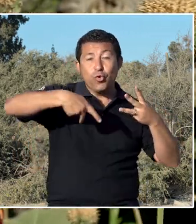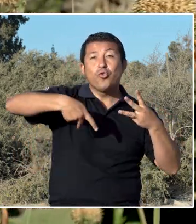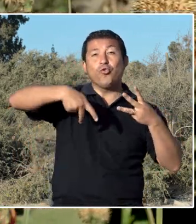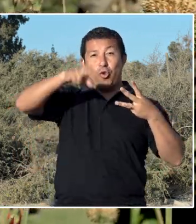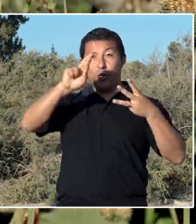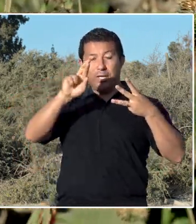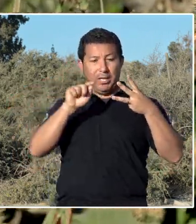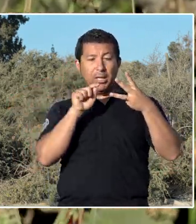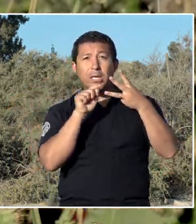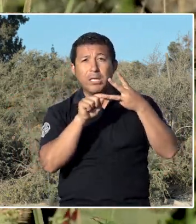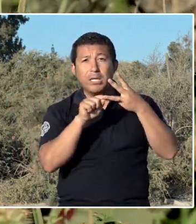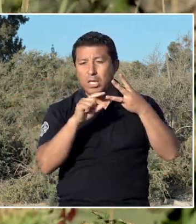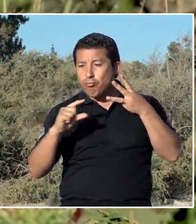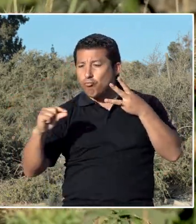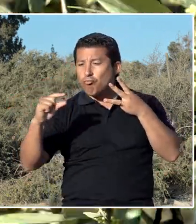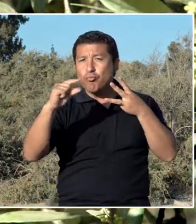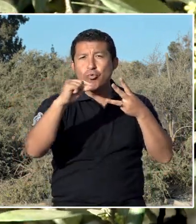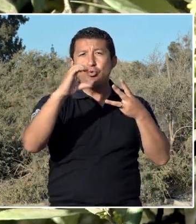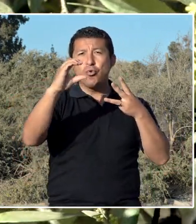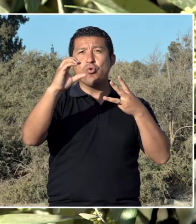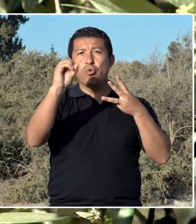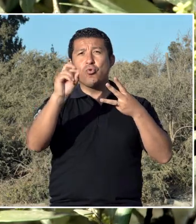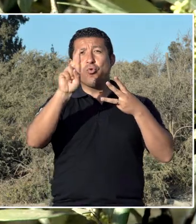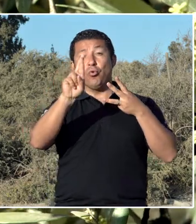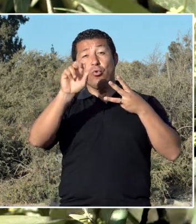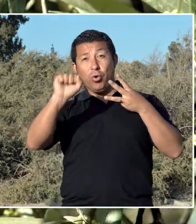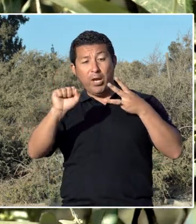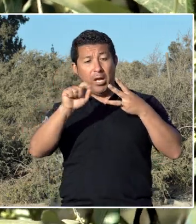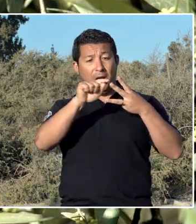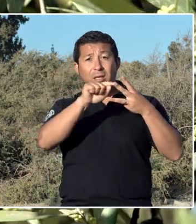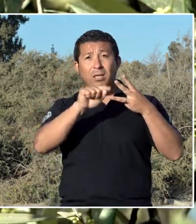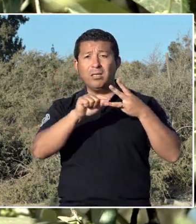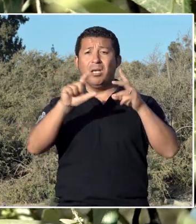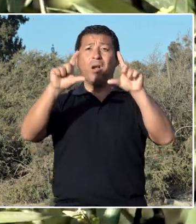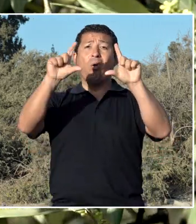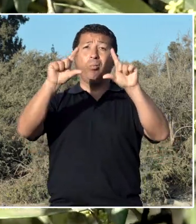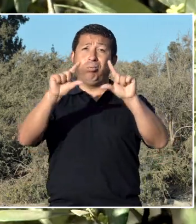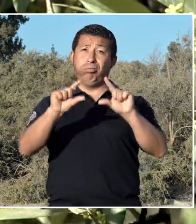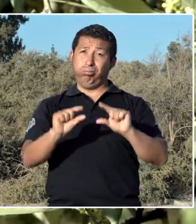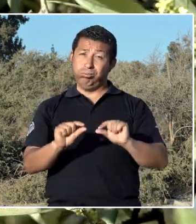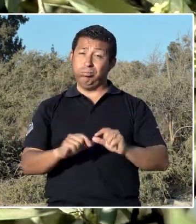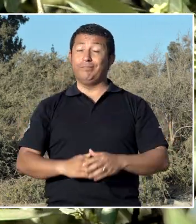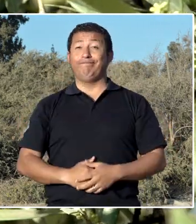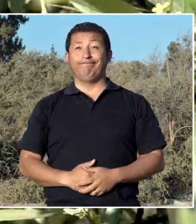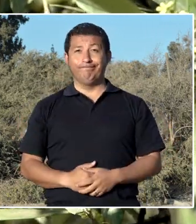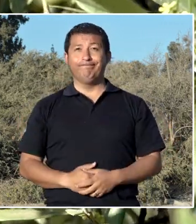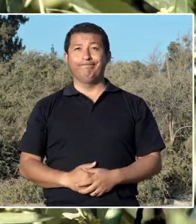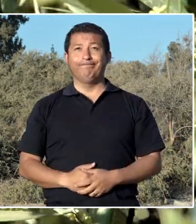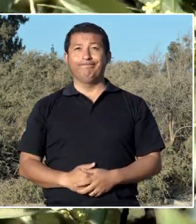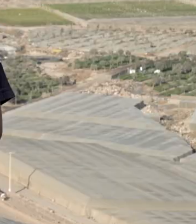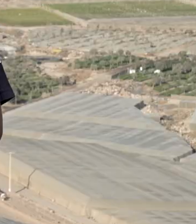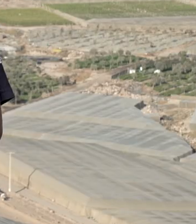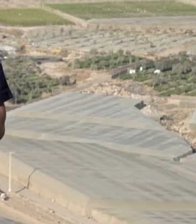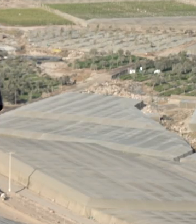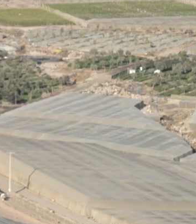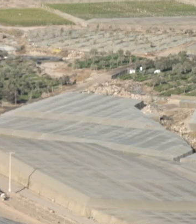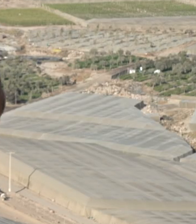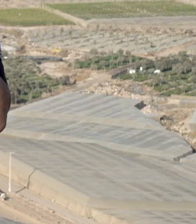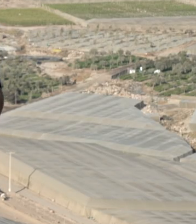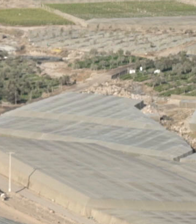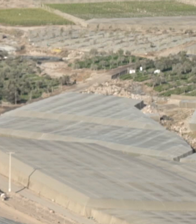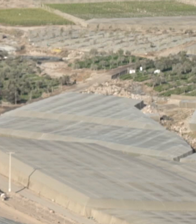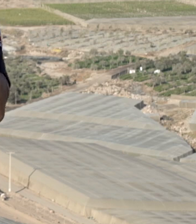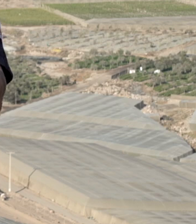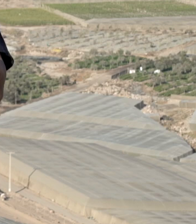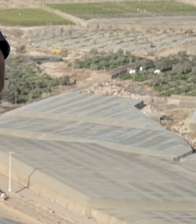ave junto al picaflor del norte también han sufrido un descenso paulatino de su población la extinción